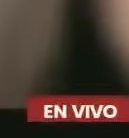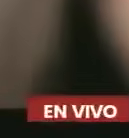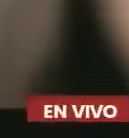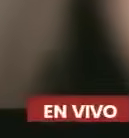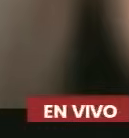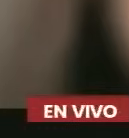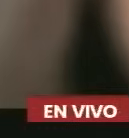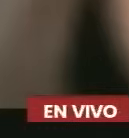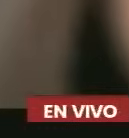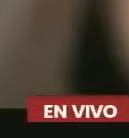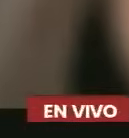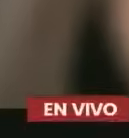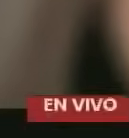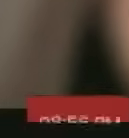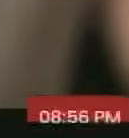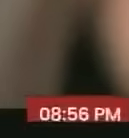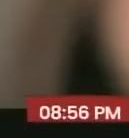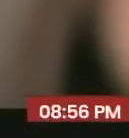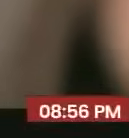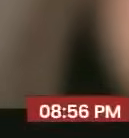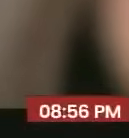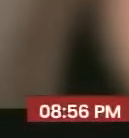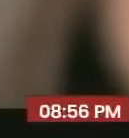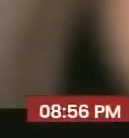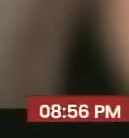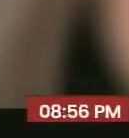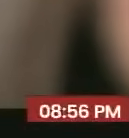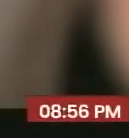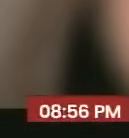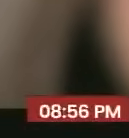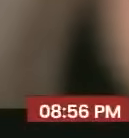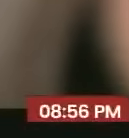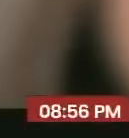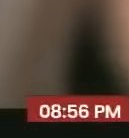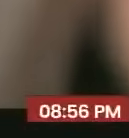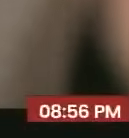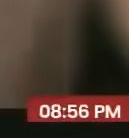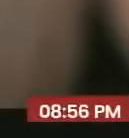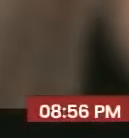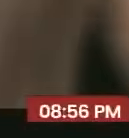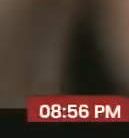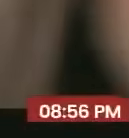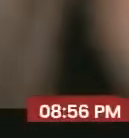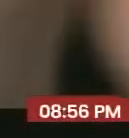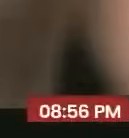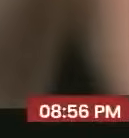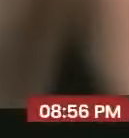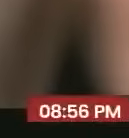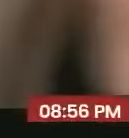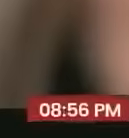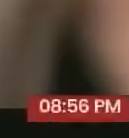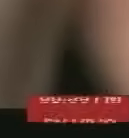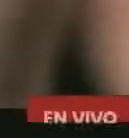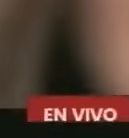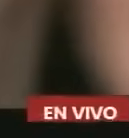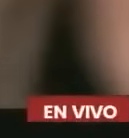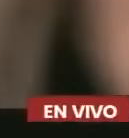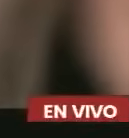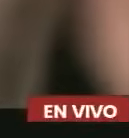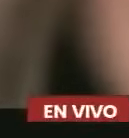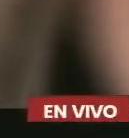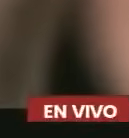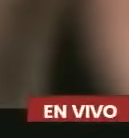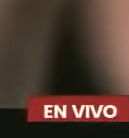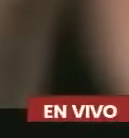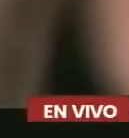después, de 1999 para adelante, tenemos con la época de Hugo Chávez, lo que es el tema de tratar de